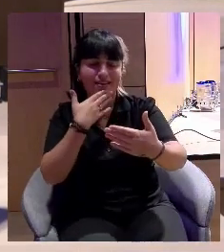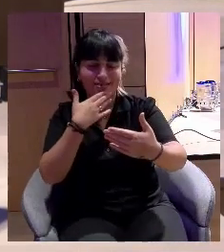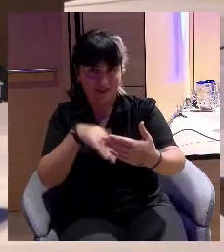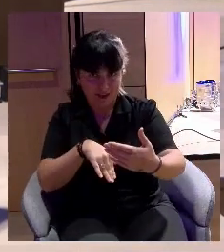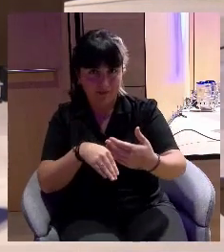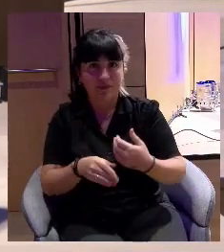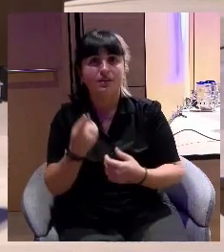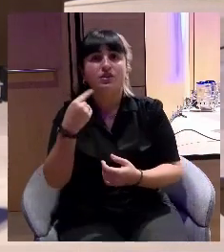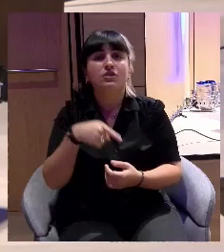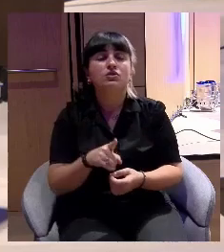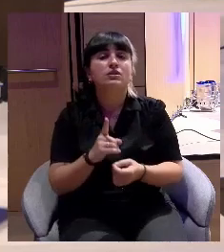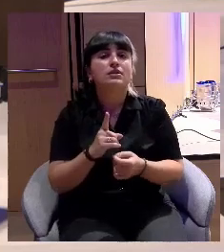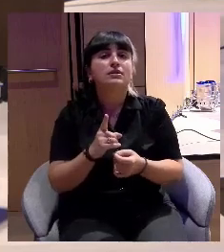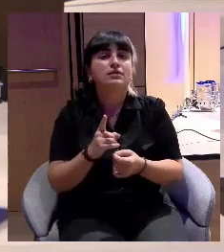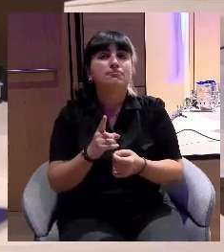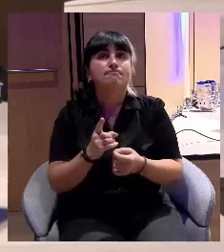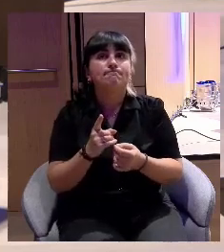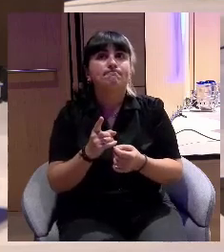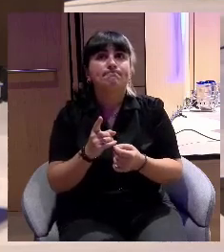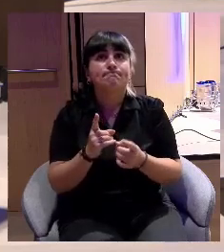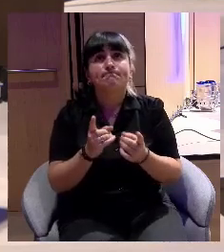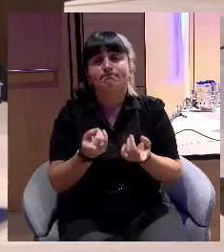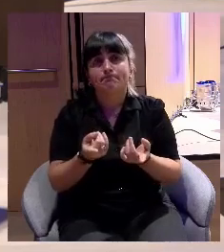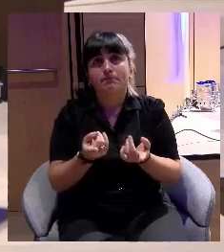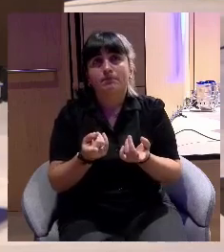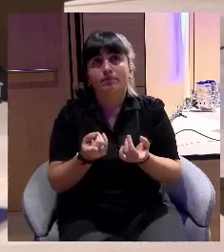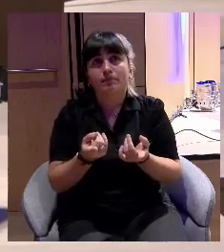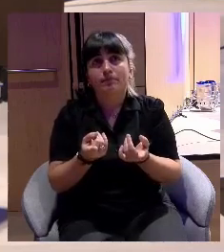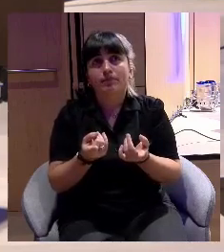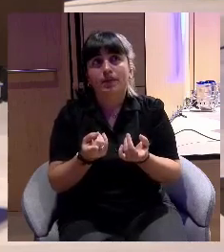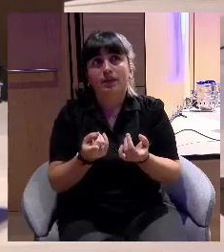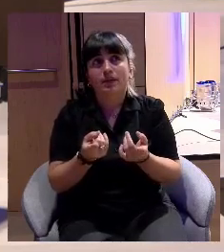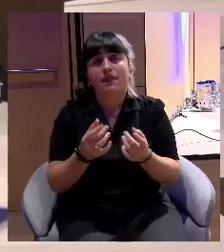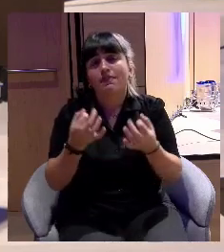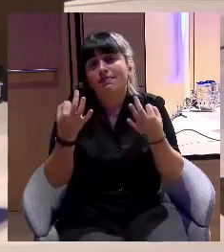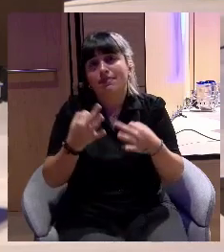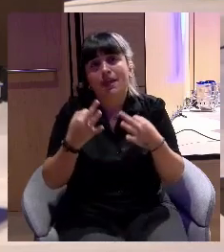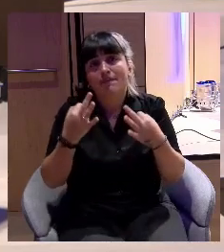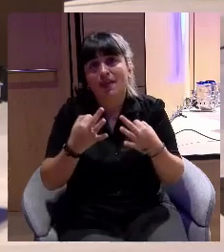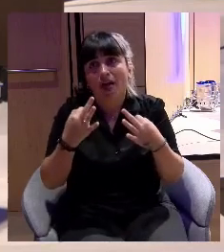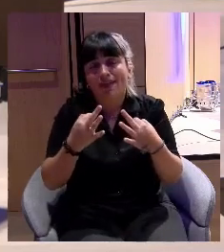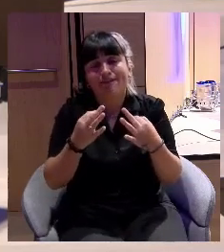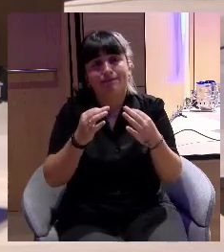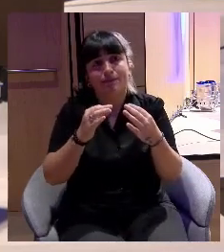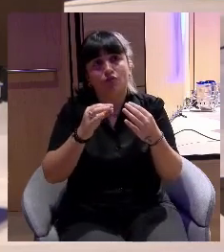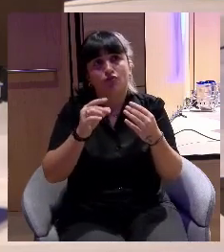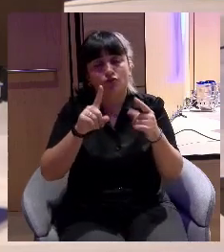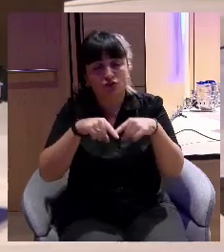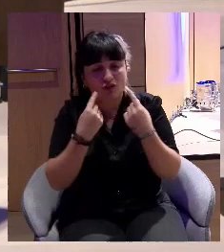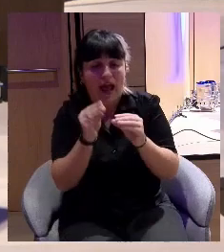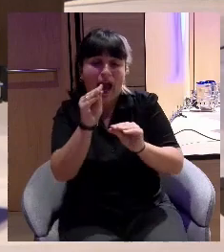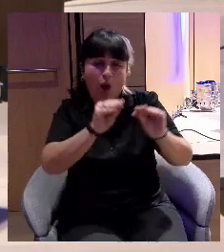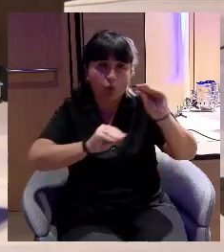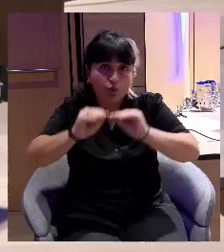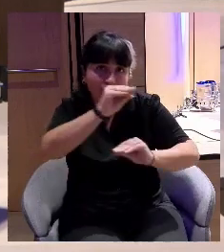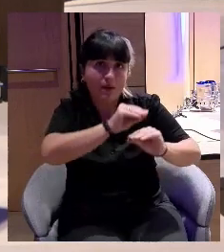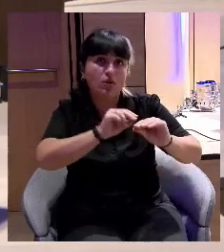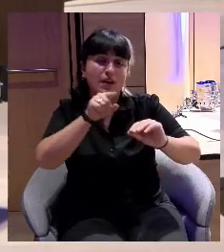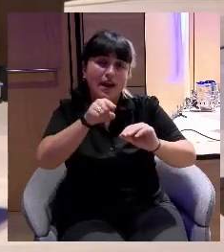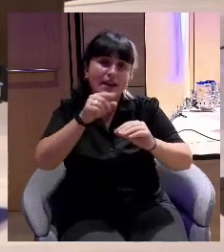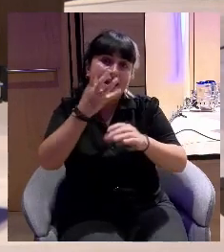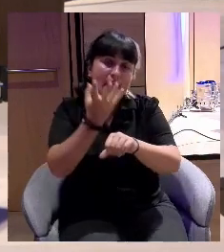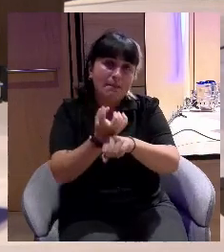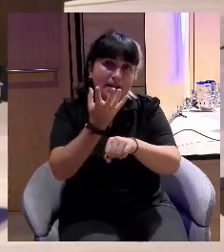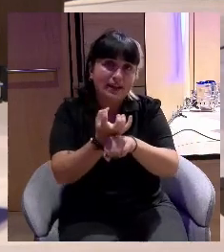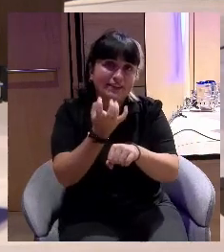vez, como lo recortábamos, daba cierto sentido y hemos tenido, digamos, y algunas de las personas que